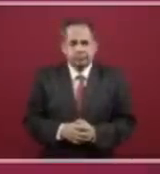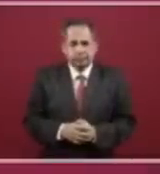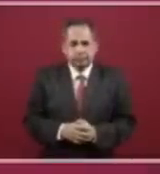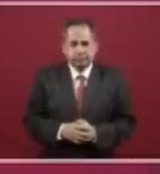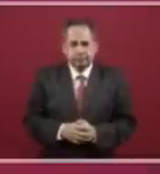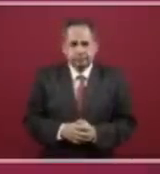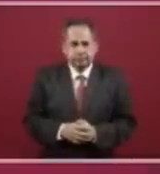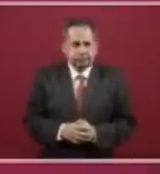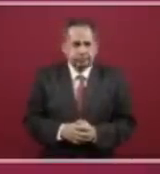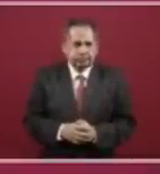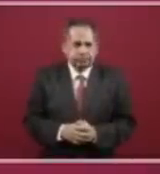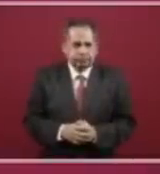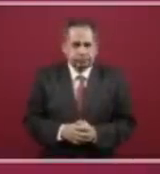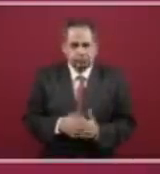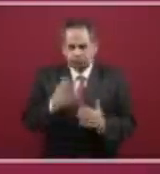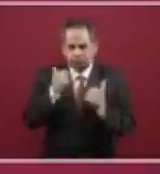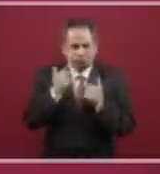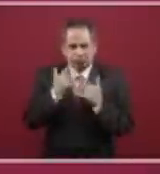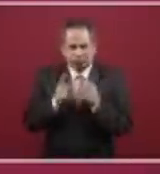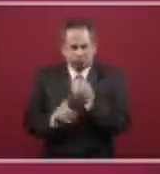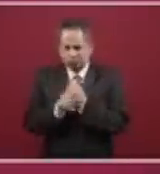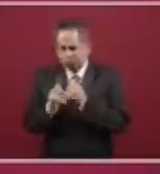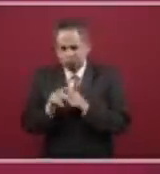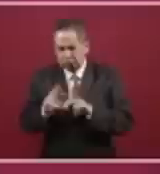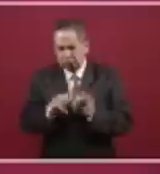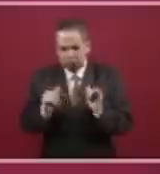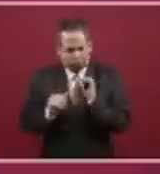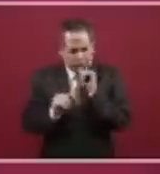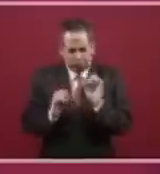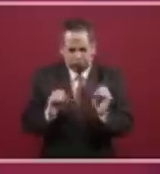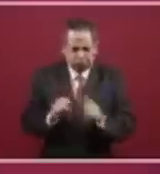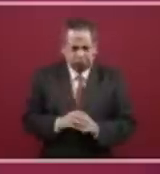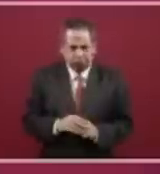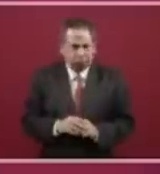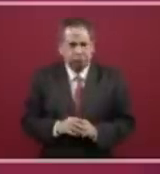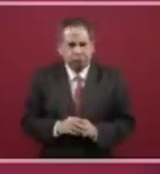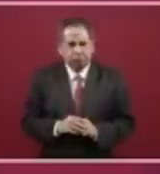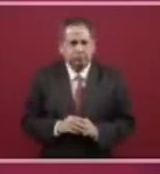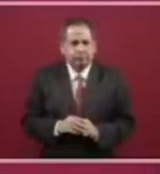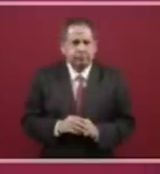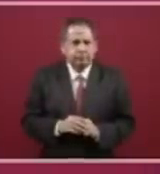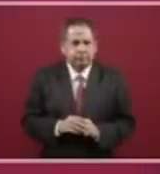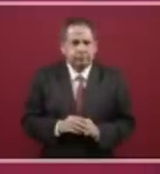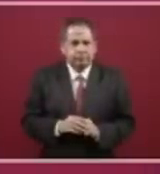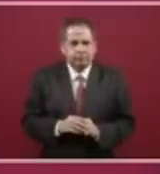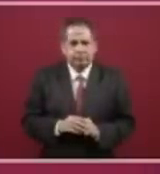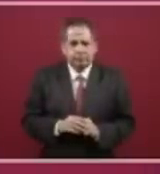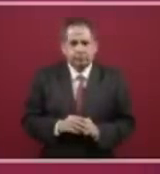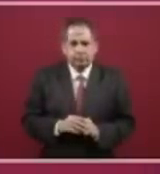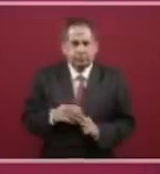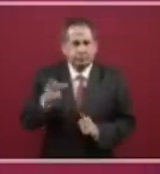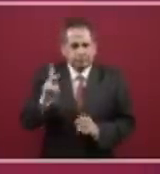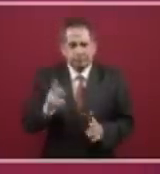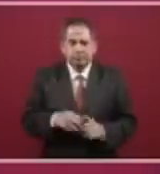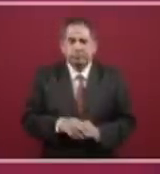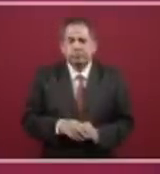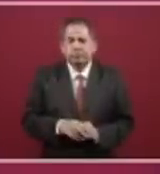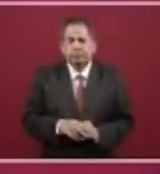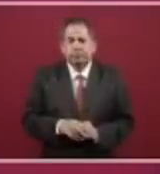hay ningún problema este pero